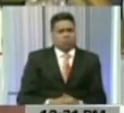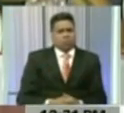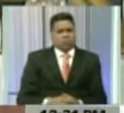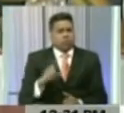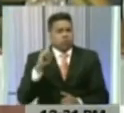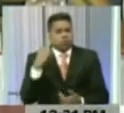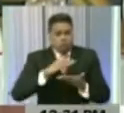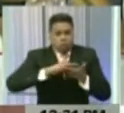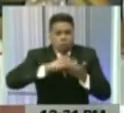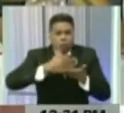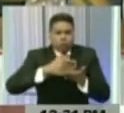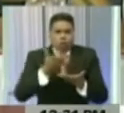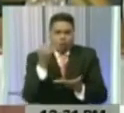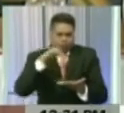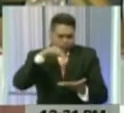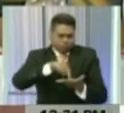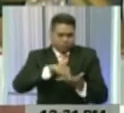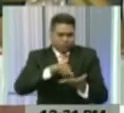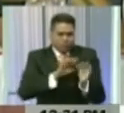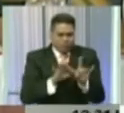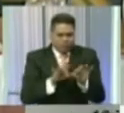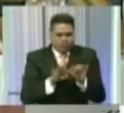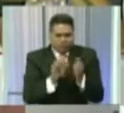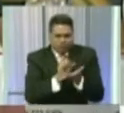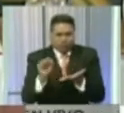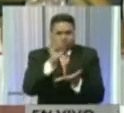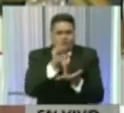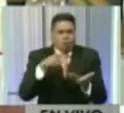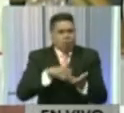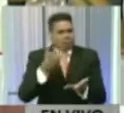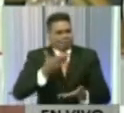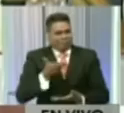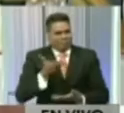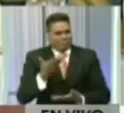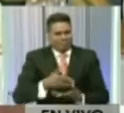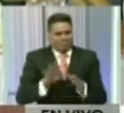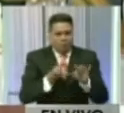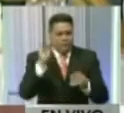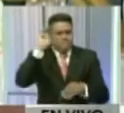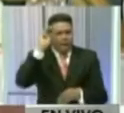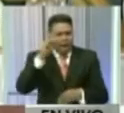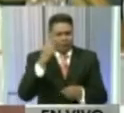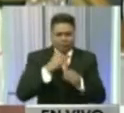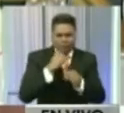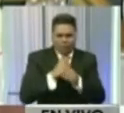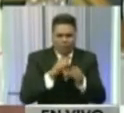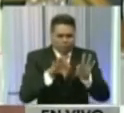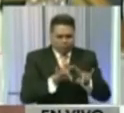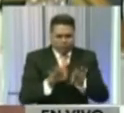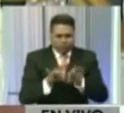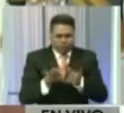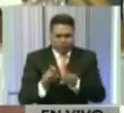la computadora tiene programas, tiene los contenidos. Y los maestros que trabajan, los educadores que